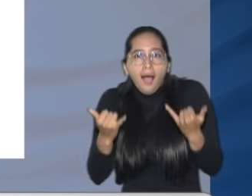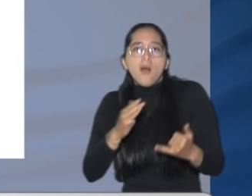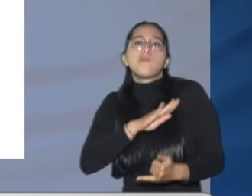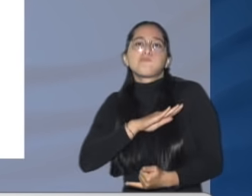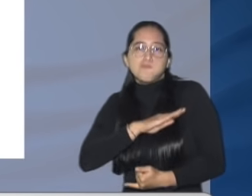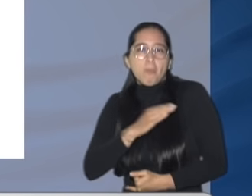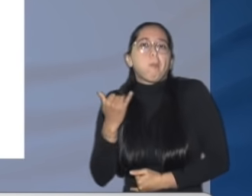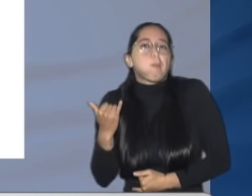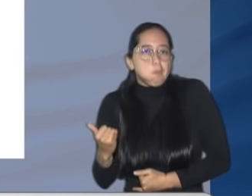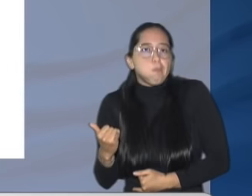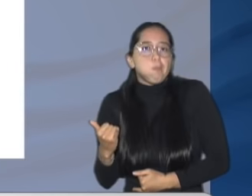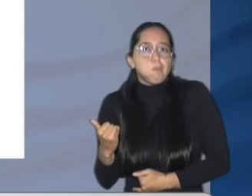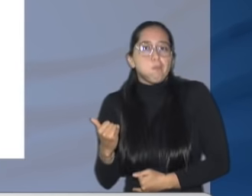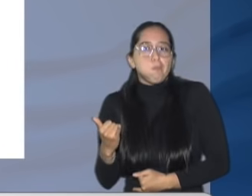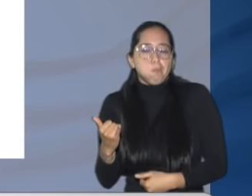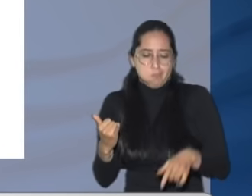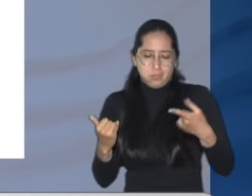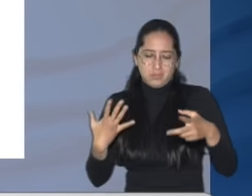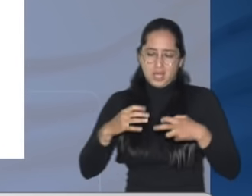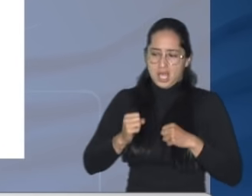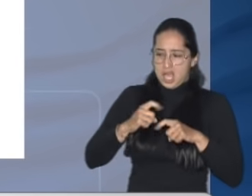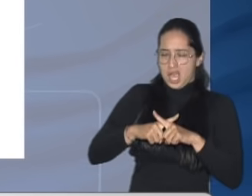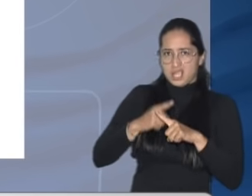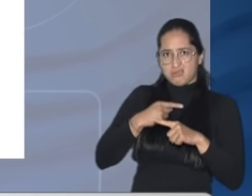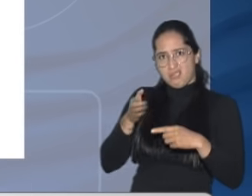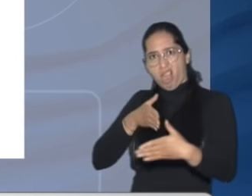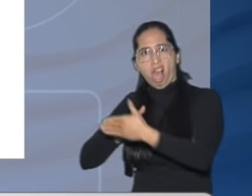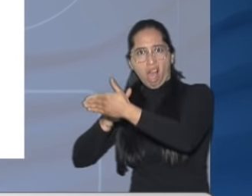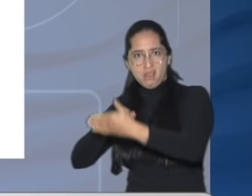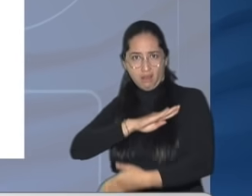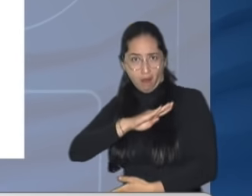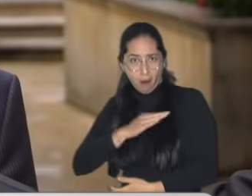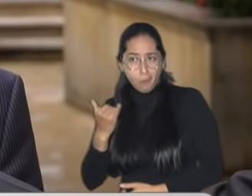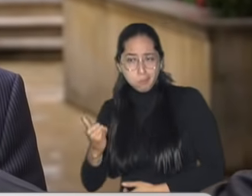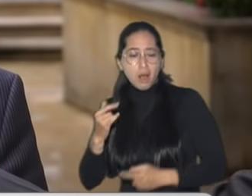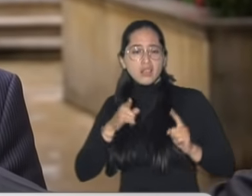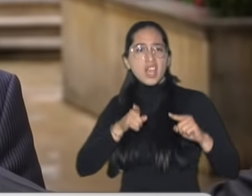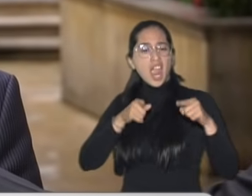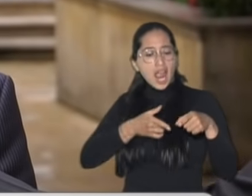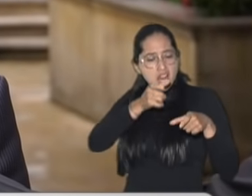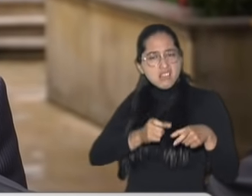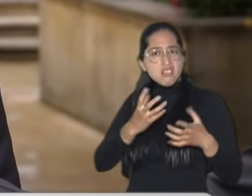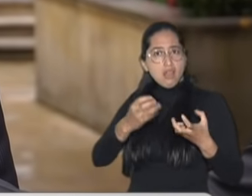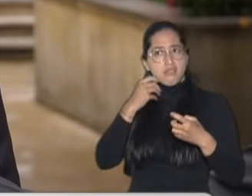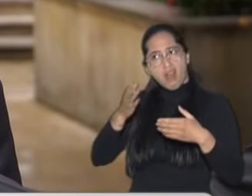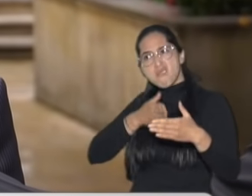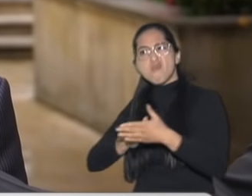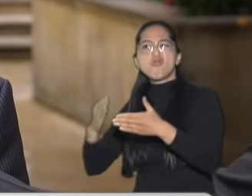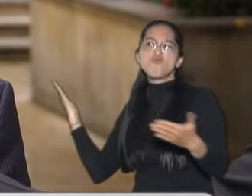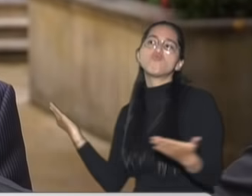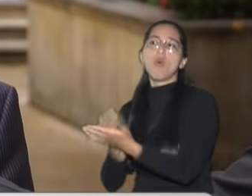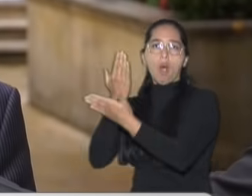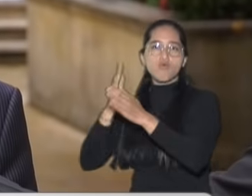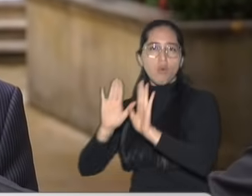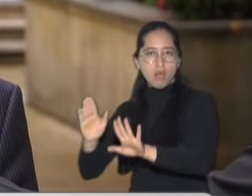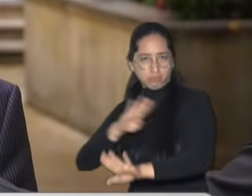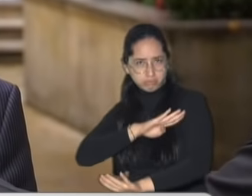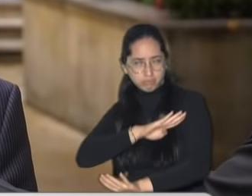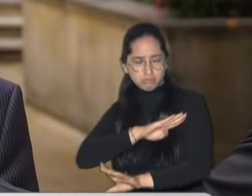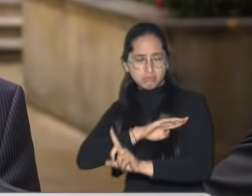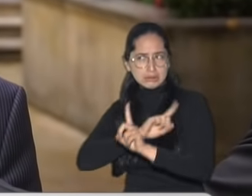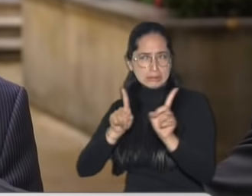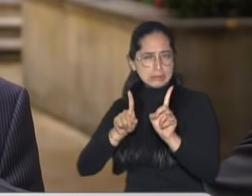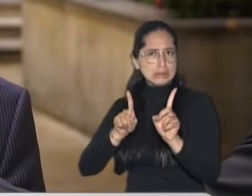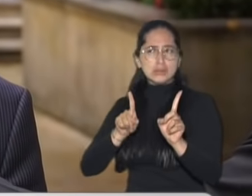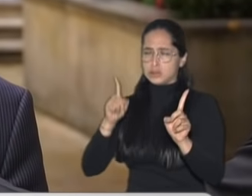William Dau, y asimismo el proceso de revocatoria en su contra. Pues la situación preocupa, según el